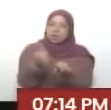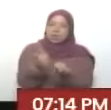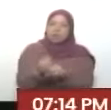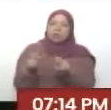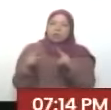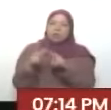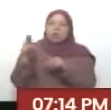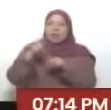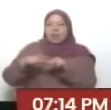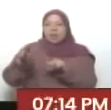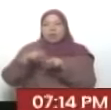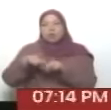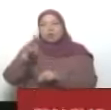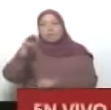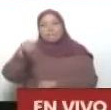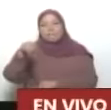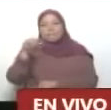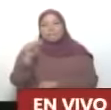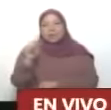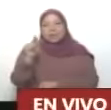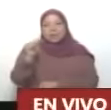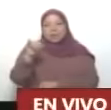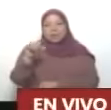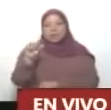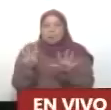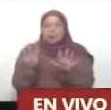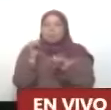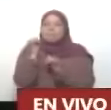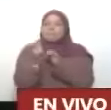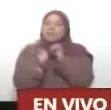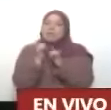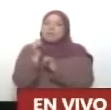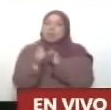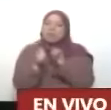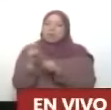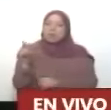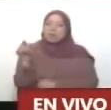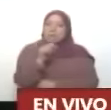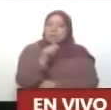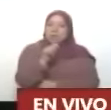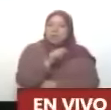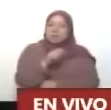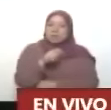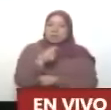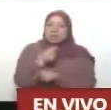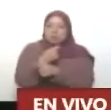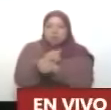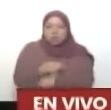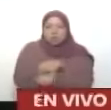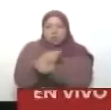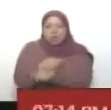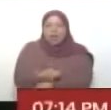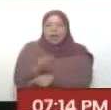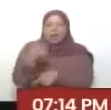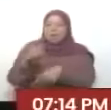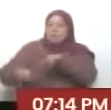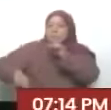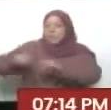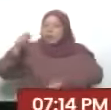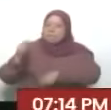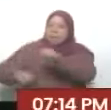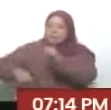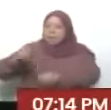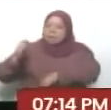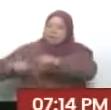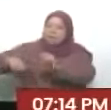conocimos al niño Matías, 5 años. Me dice la mamá que de los 9 meses ya él tocaba cruzado.